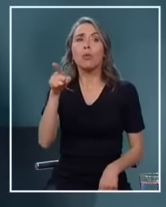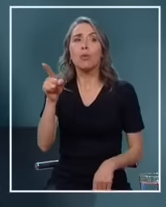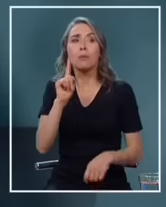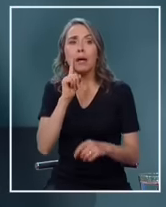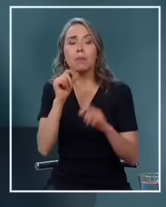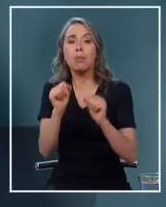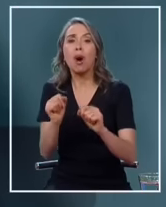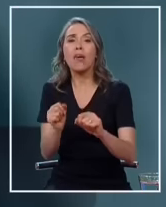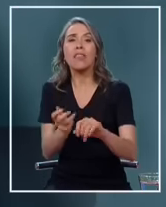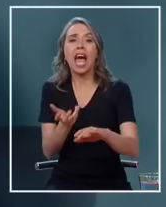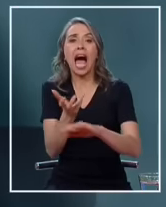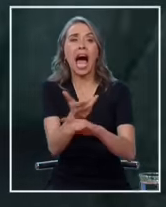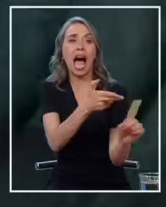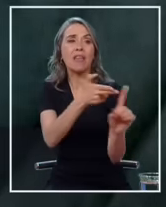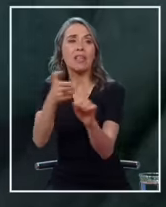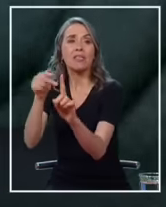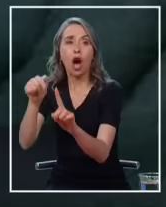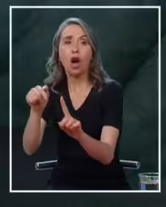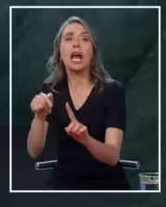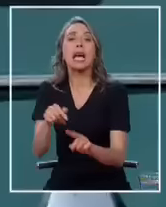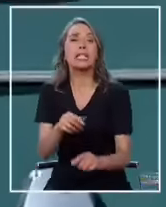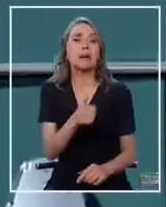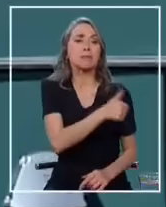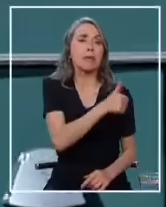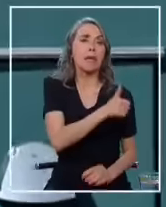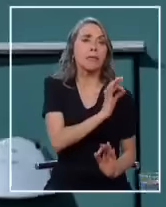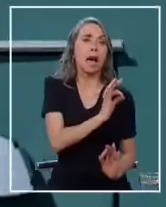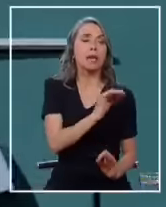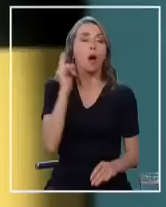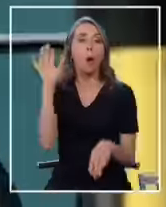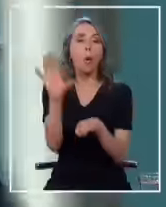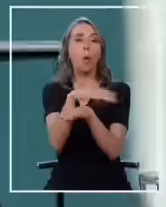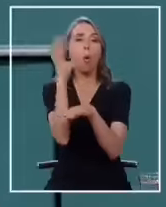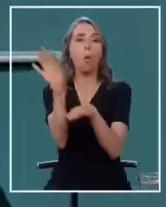si no voy a hacer un atentado de un llora. Dale.